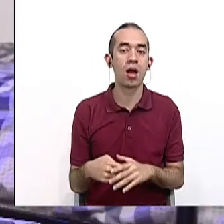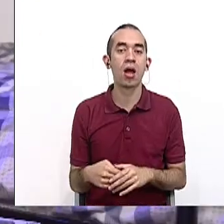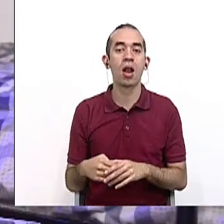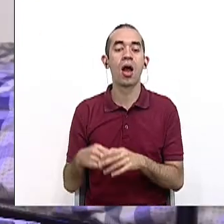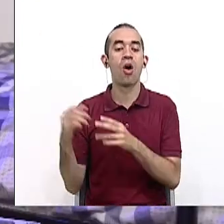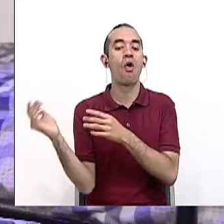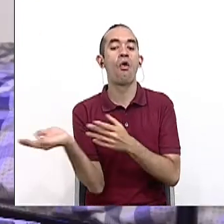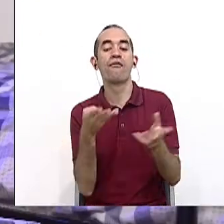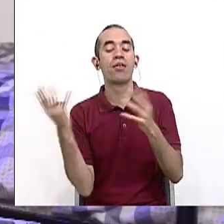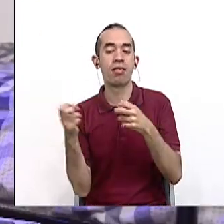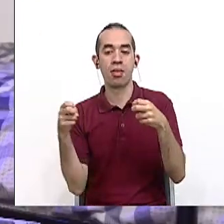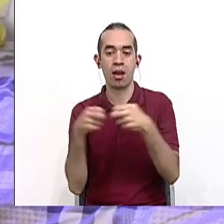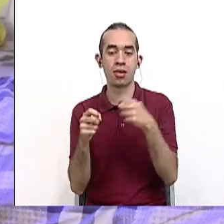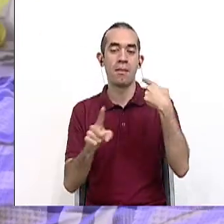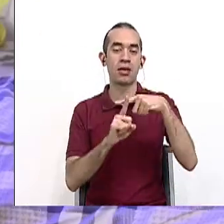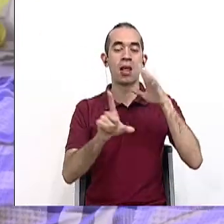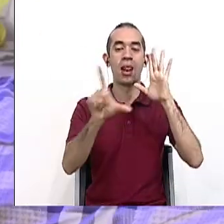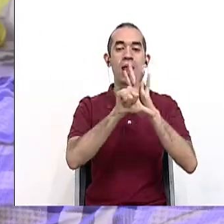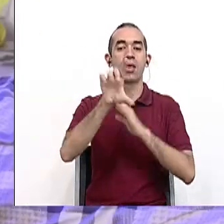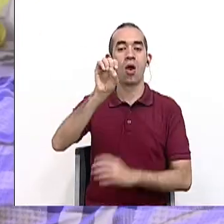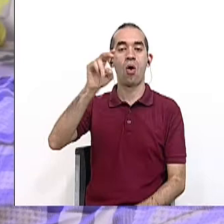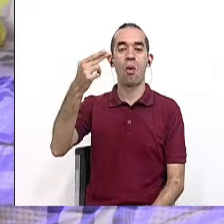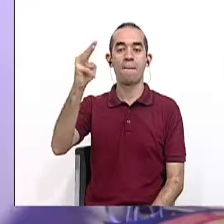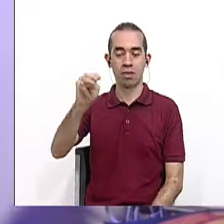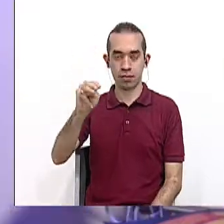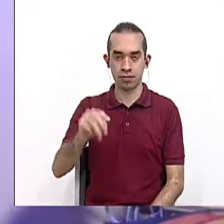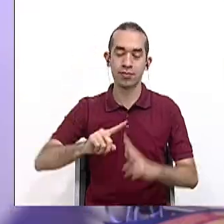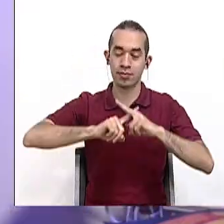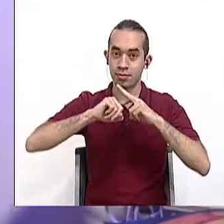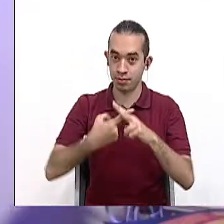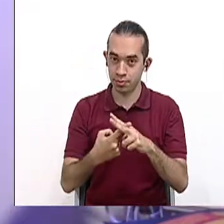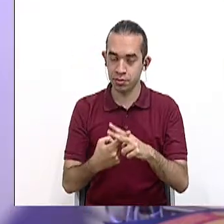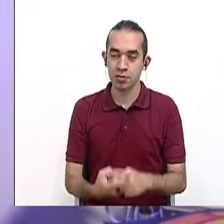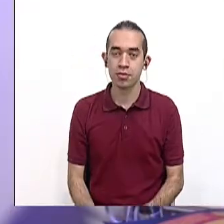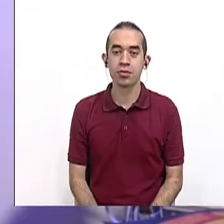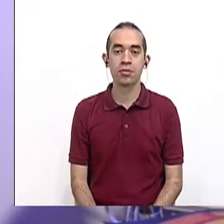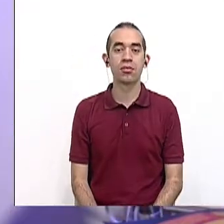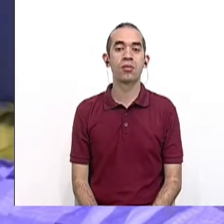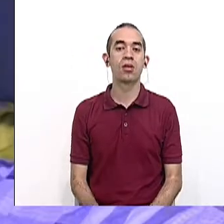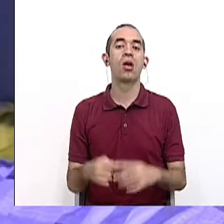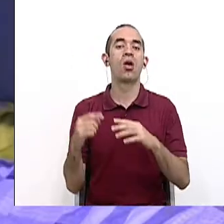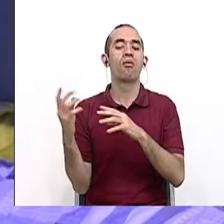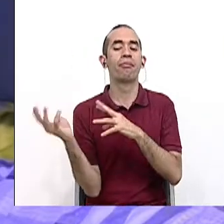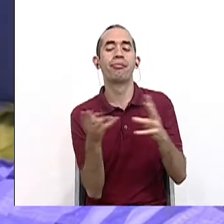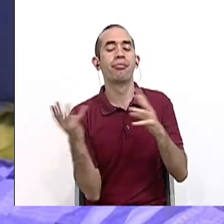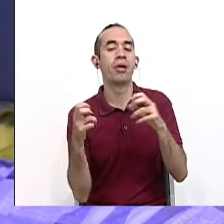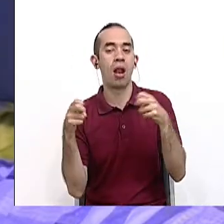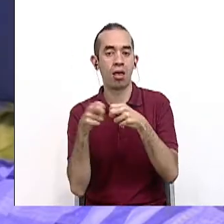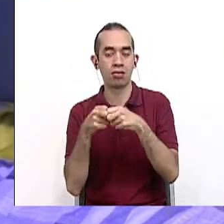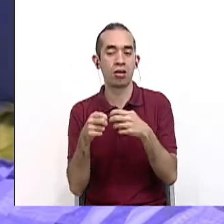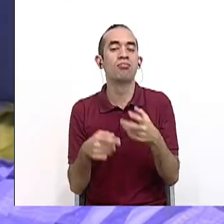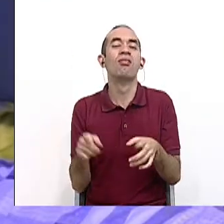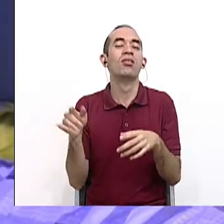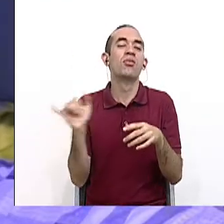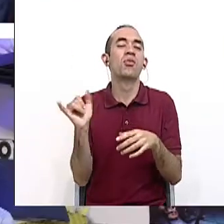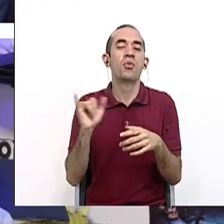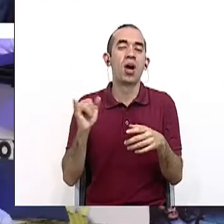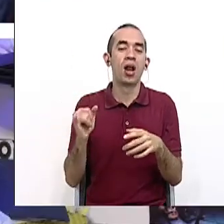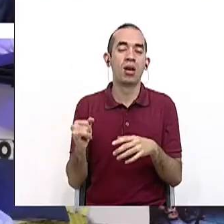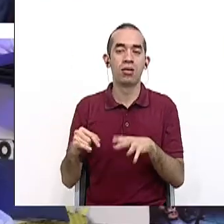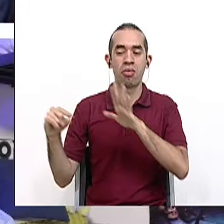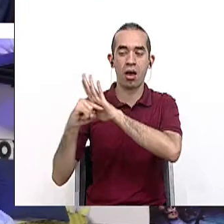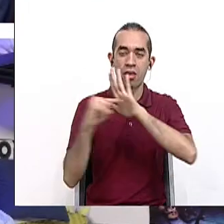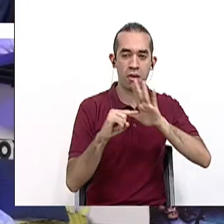eléctrica y la ley de Ohm. Empecemos. Lo que conocemos como corriente eléctrica no es otra cosa que la circulación de cargas